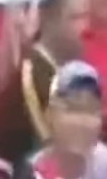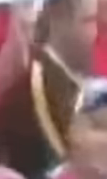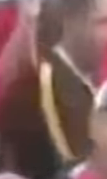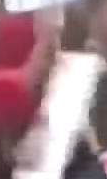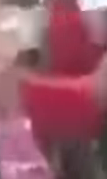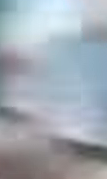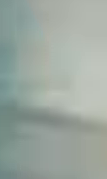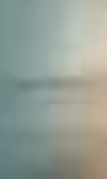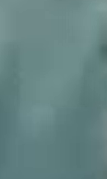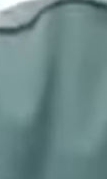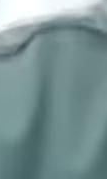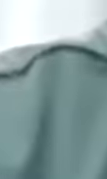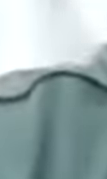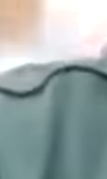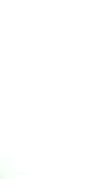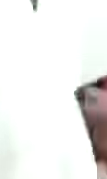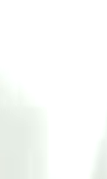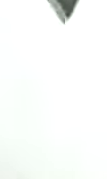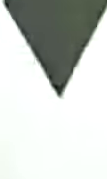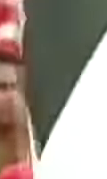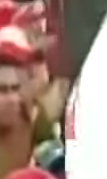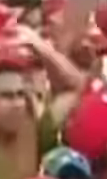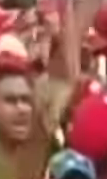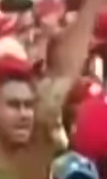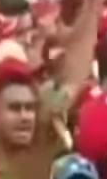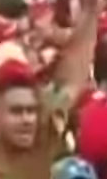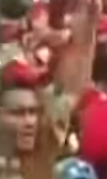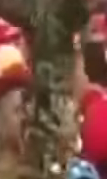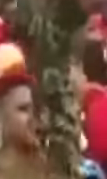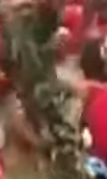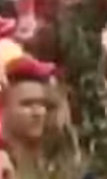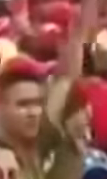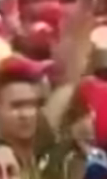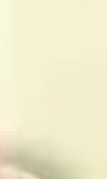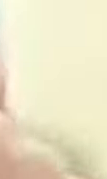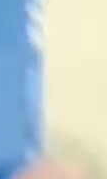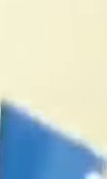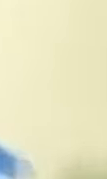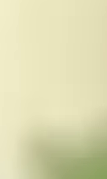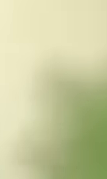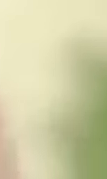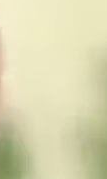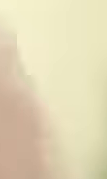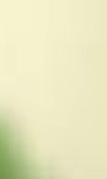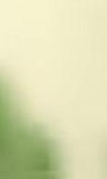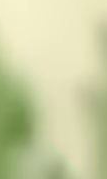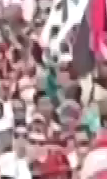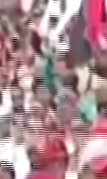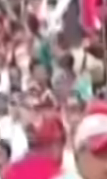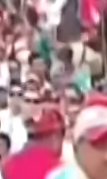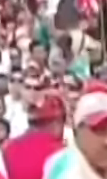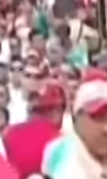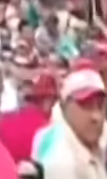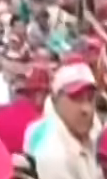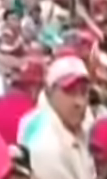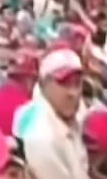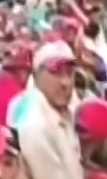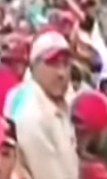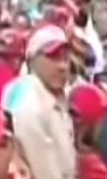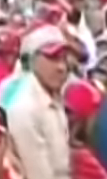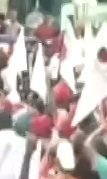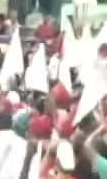el pueblo en un proceso popular constituyente convoque una asamblea nacional constituyente,